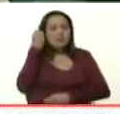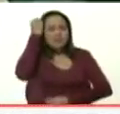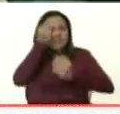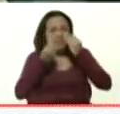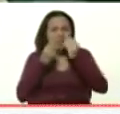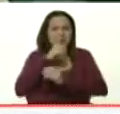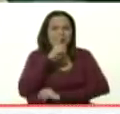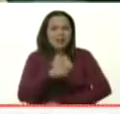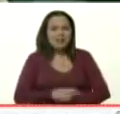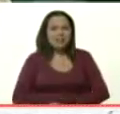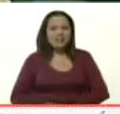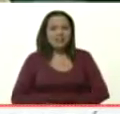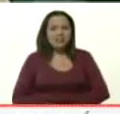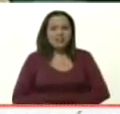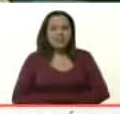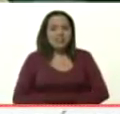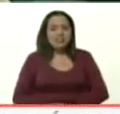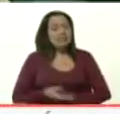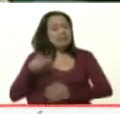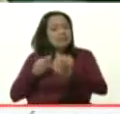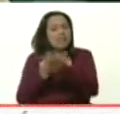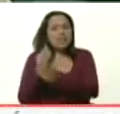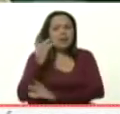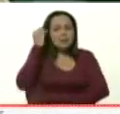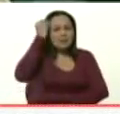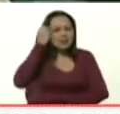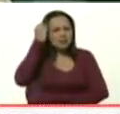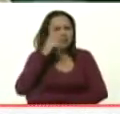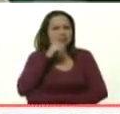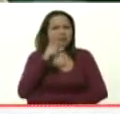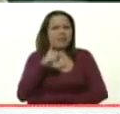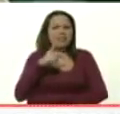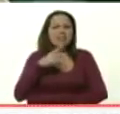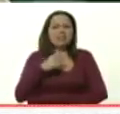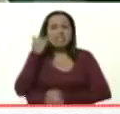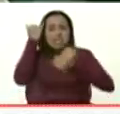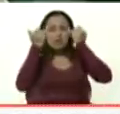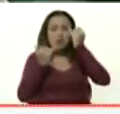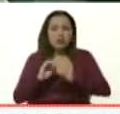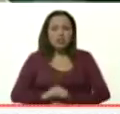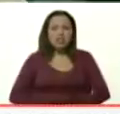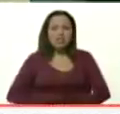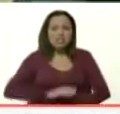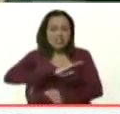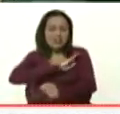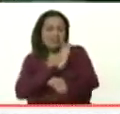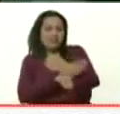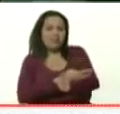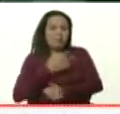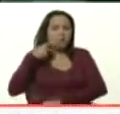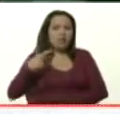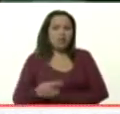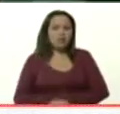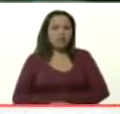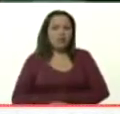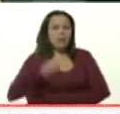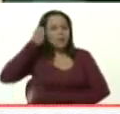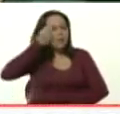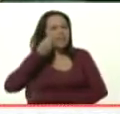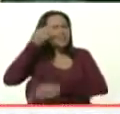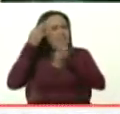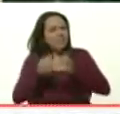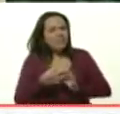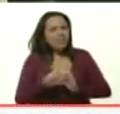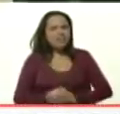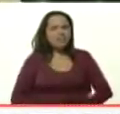Basta de tanto fanatismo ideológico. Basta de tanto extremismo político. Pon los pies sobre la tierra y